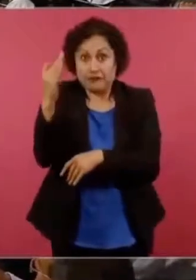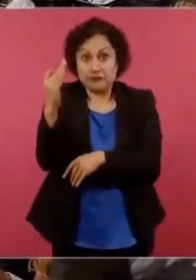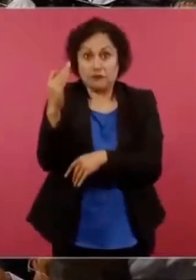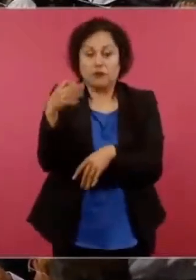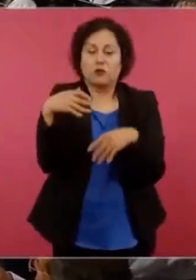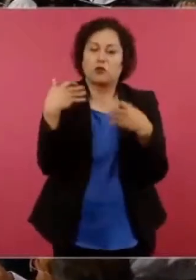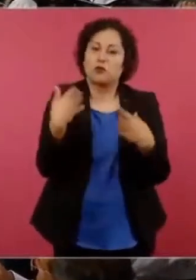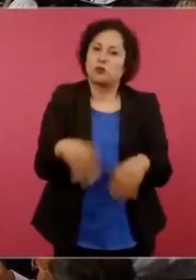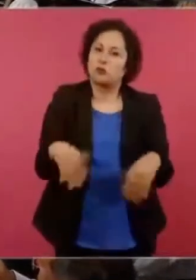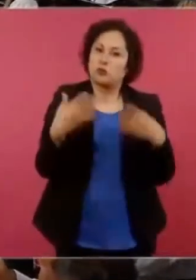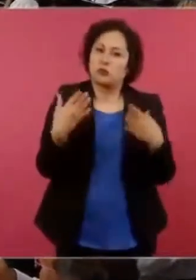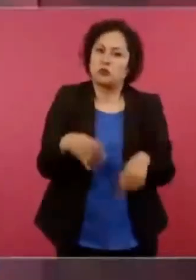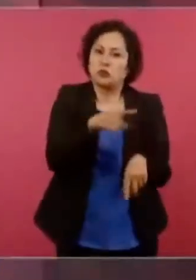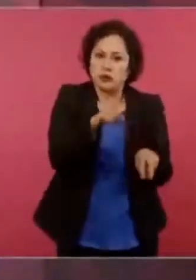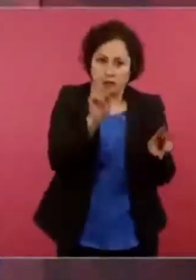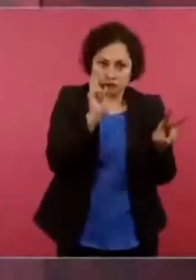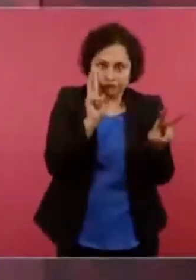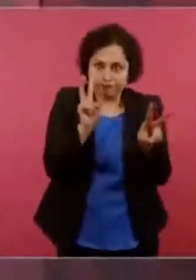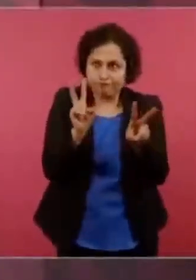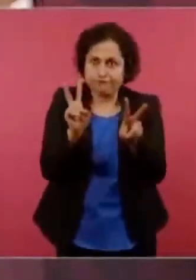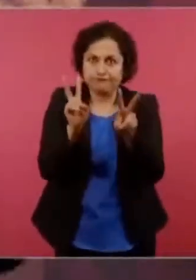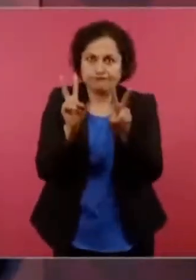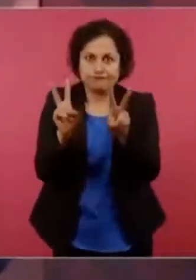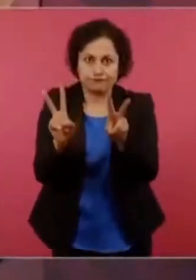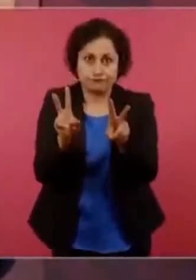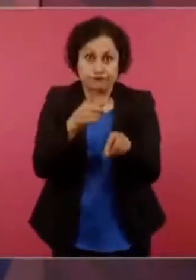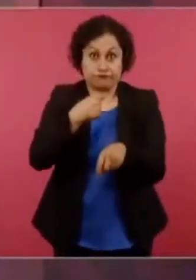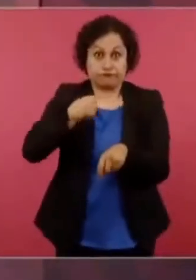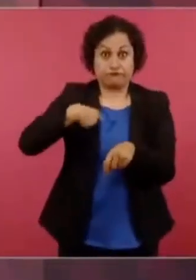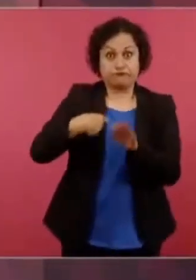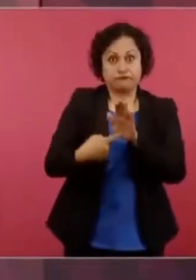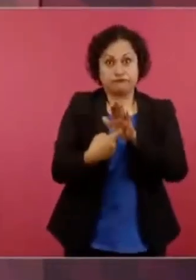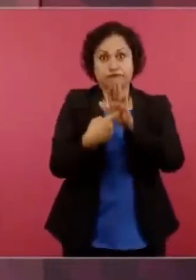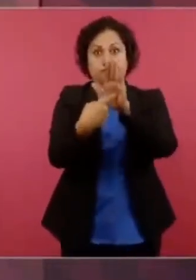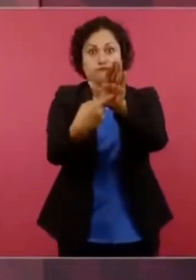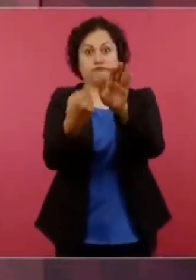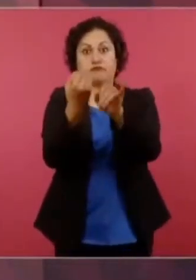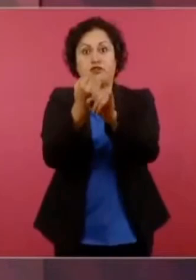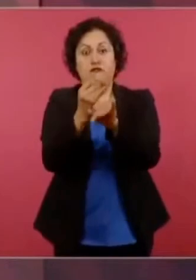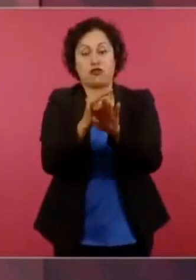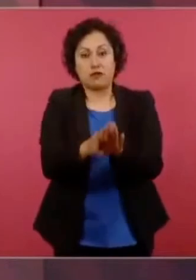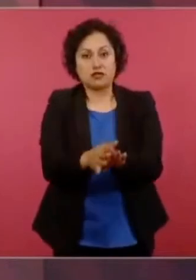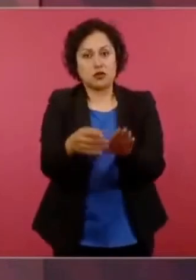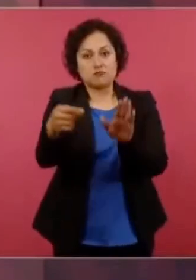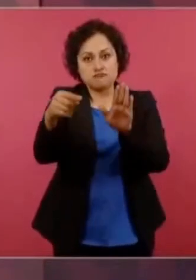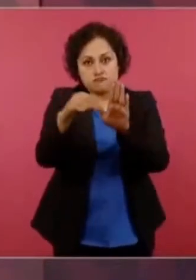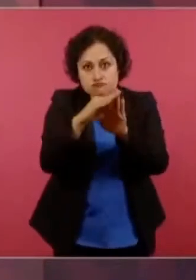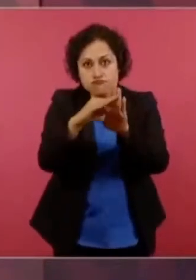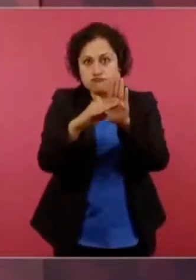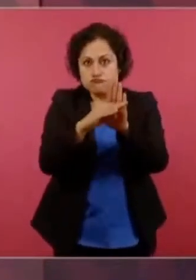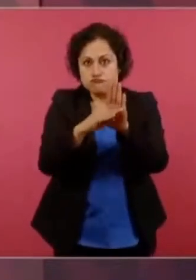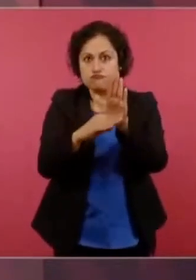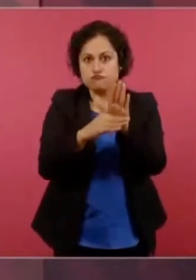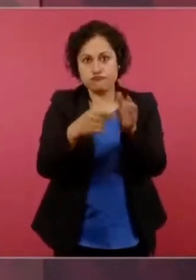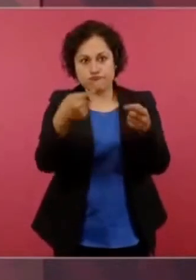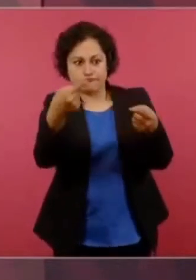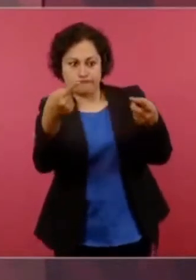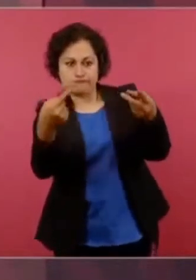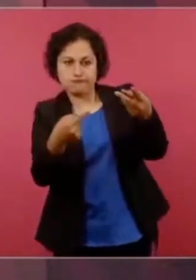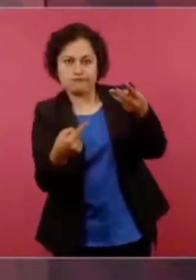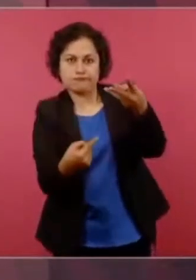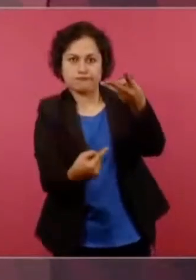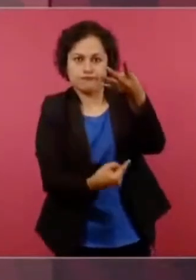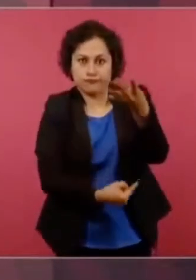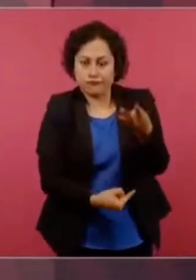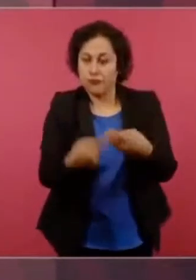para que no se repita, la no repetición. Es